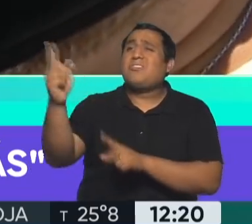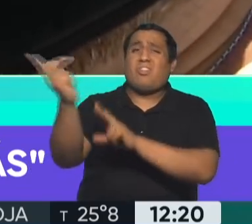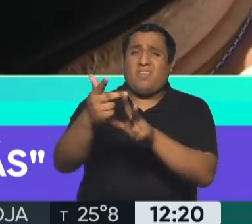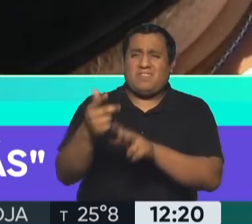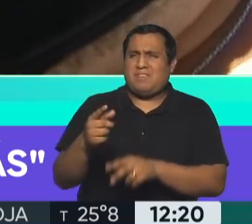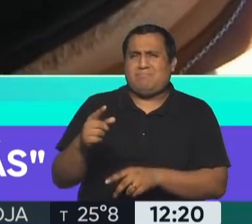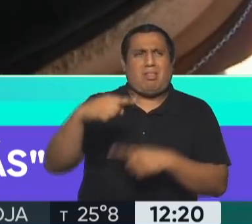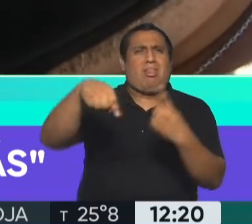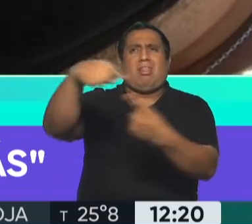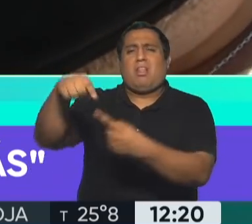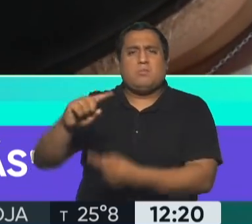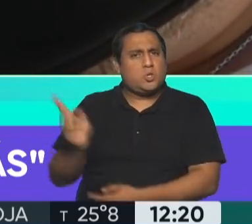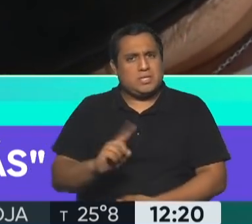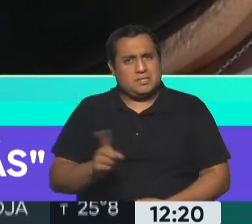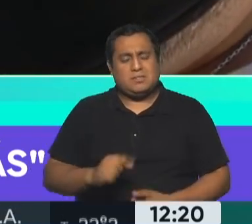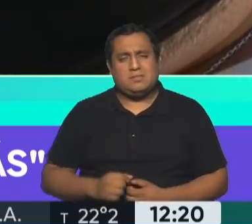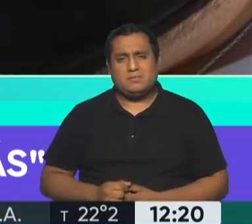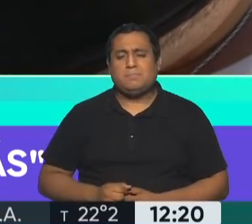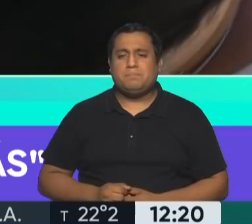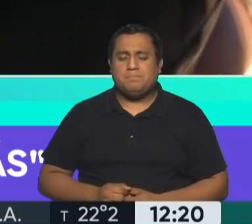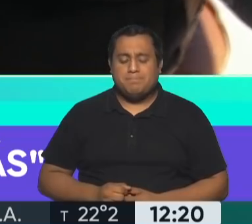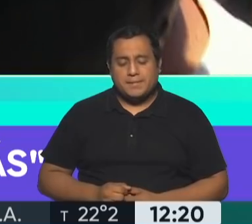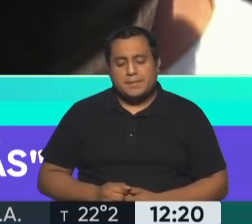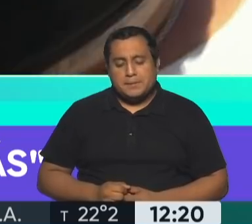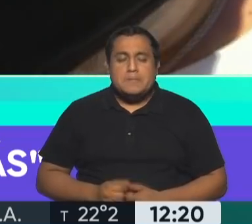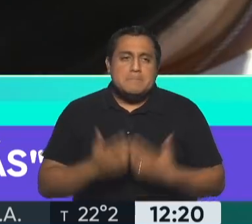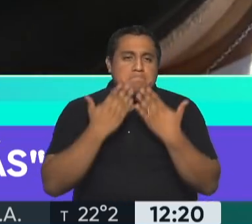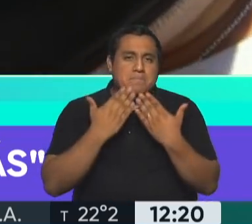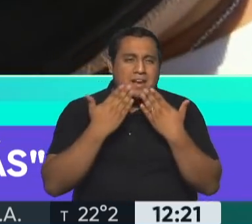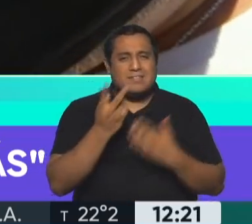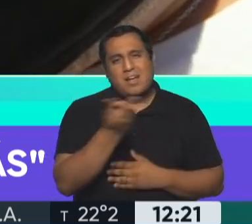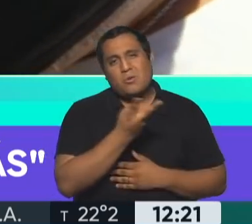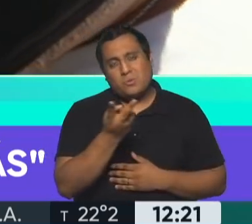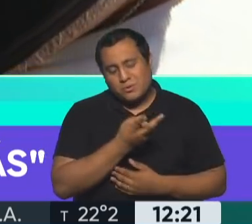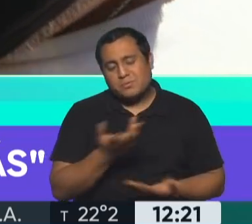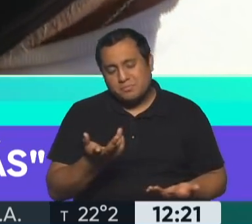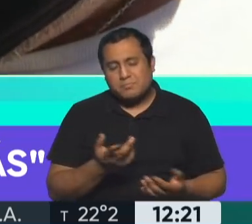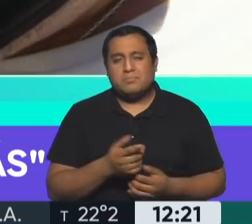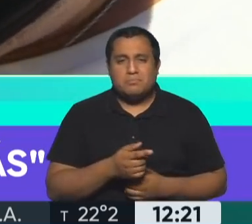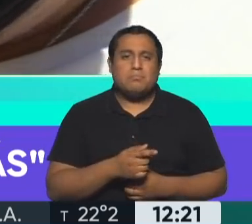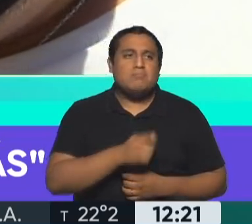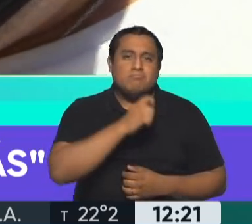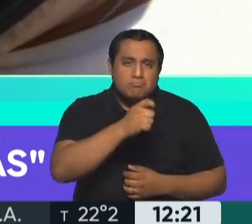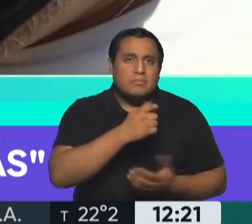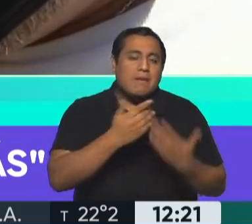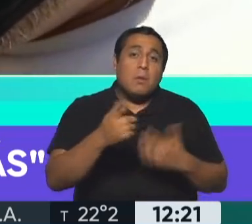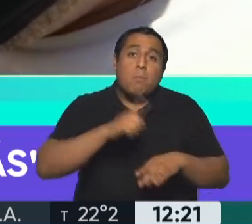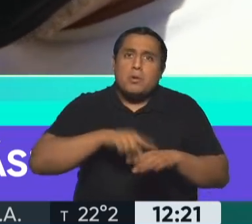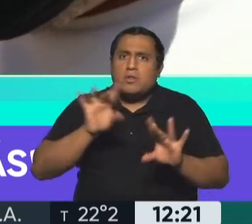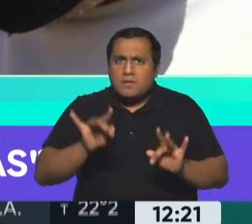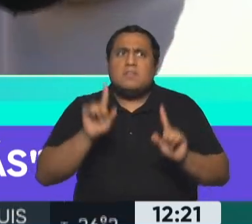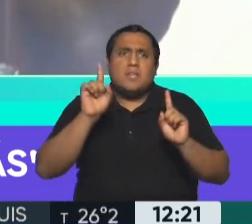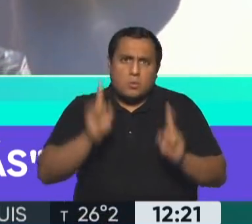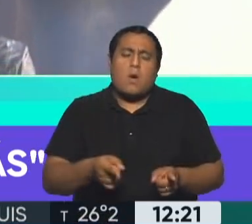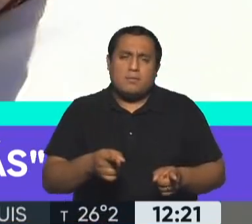dijeron por todos lados. Bien, les agradecemos a ambos, por supuesto, por este testimonio en este momento tan difícil. Cierra la